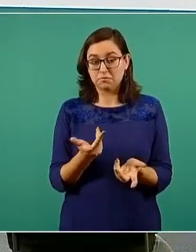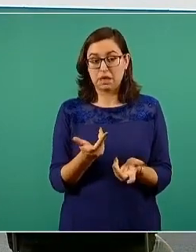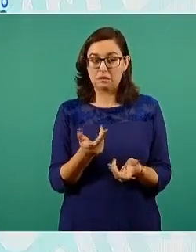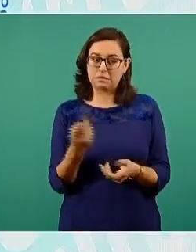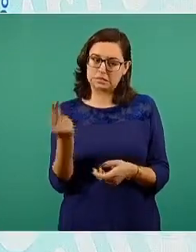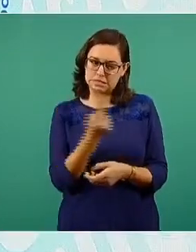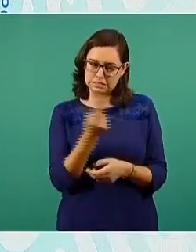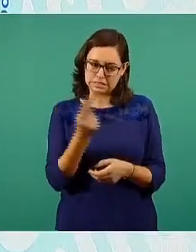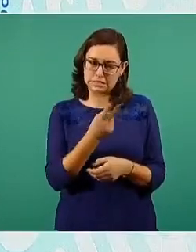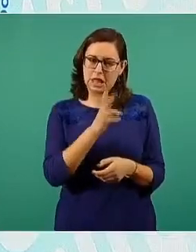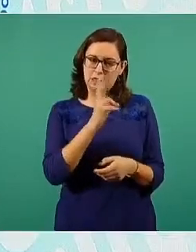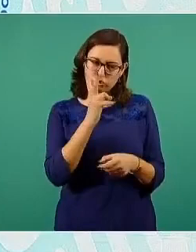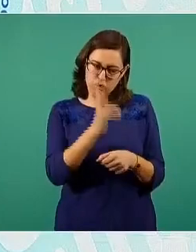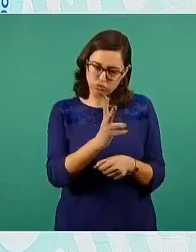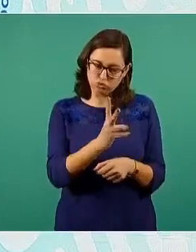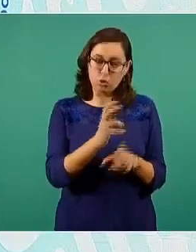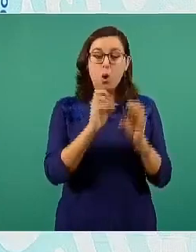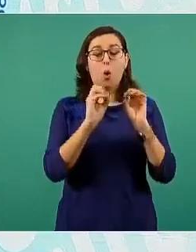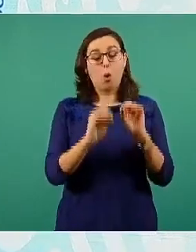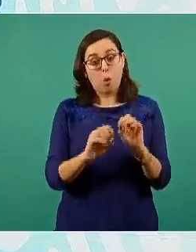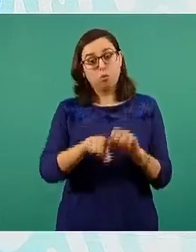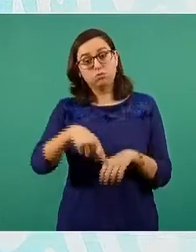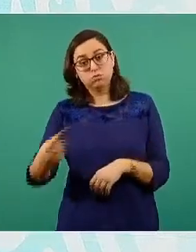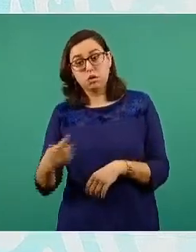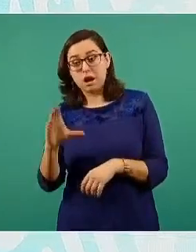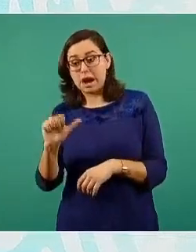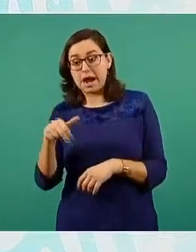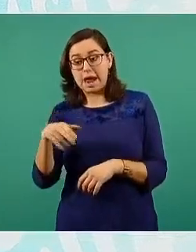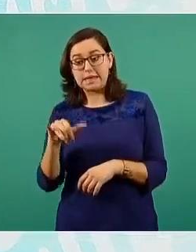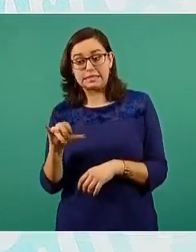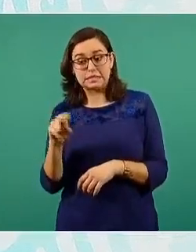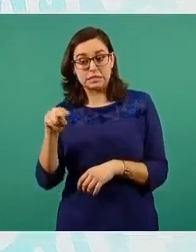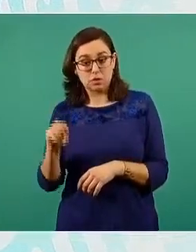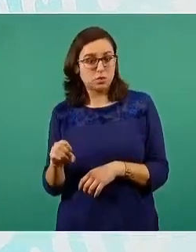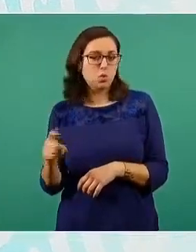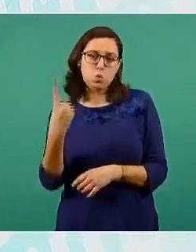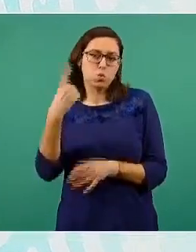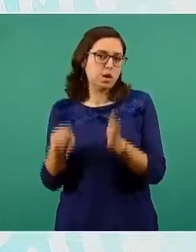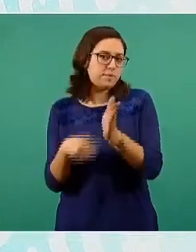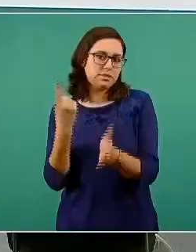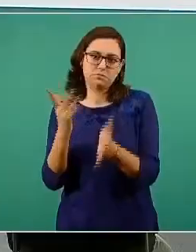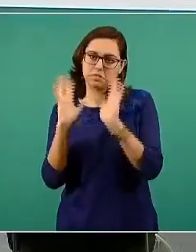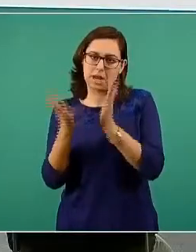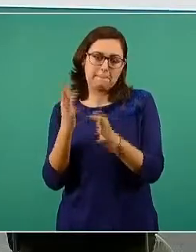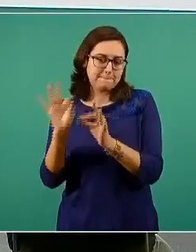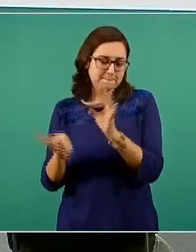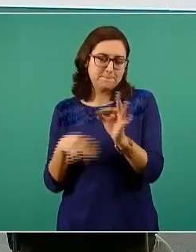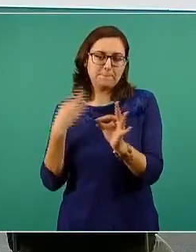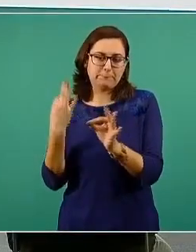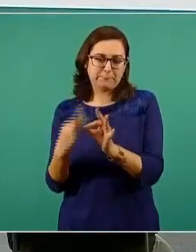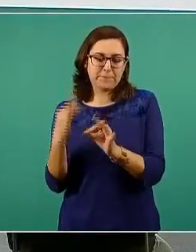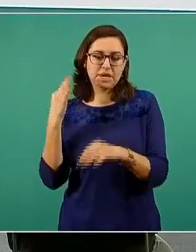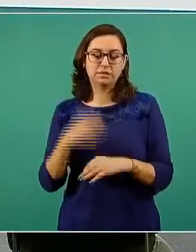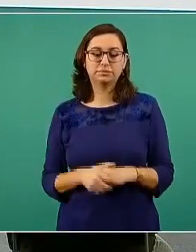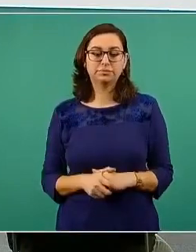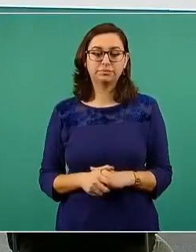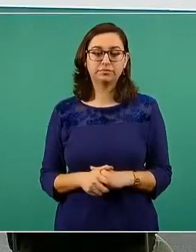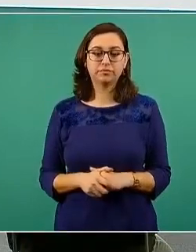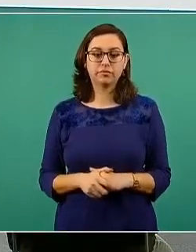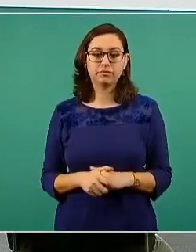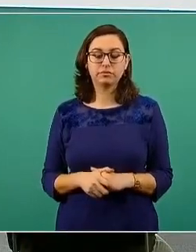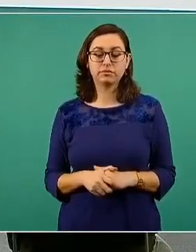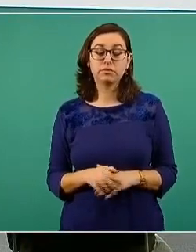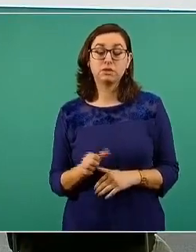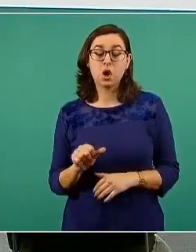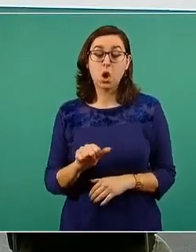doble dosis, o si usaron la vacuna CanSino, ya están completamente vacunadas. Vean ustedes, igual que en los otros grupos, del